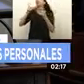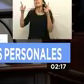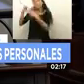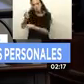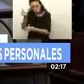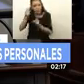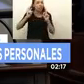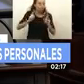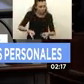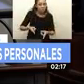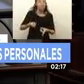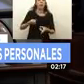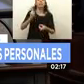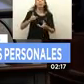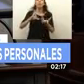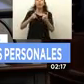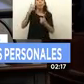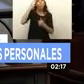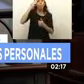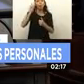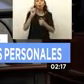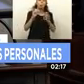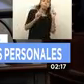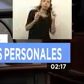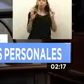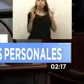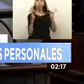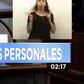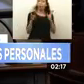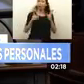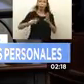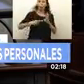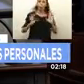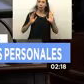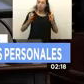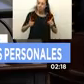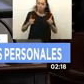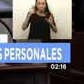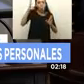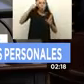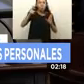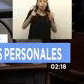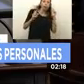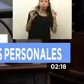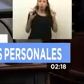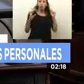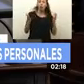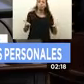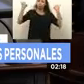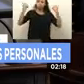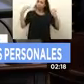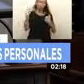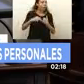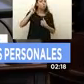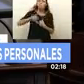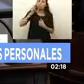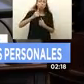y de la cultura bimonetaria pero para acabar con la cultura bimonetaria va a ser necesario un gran acuerdo Político